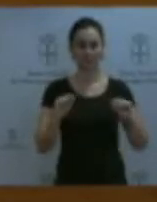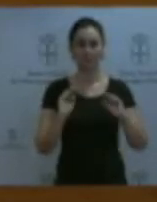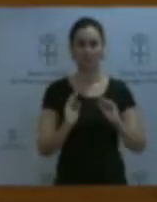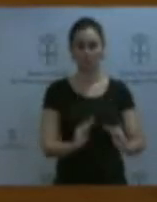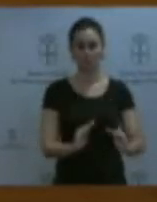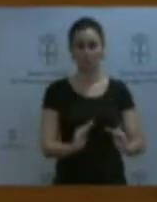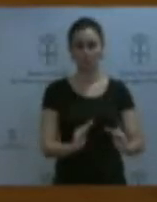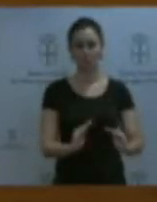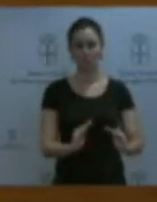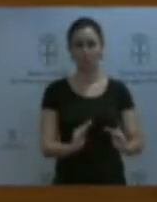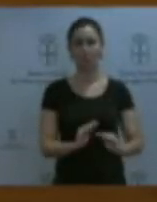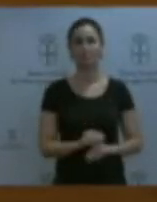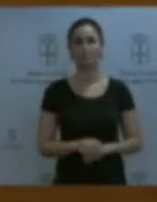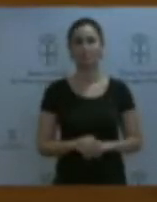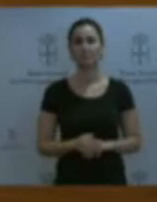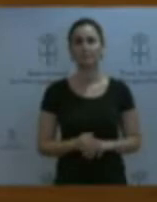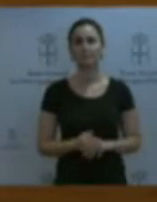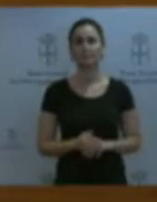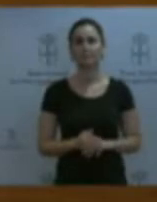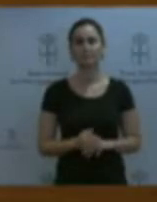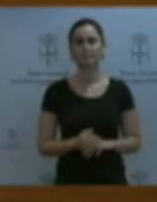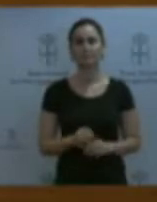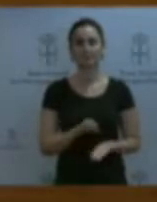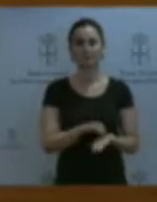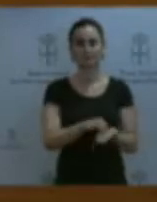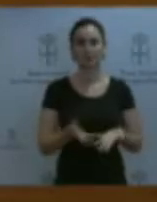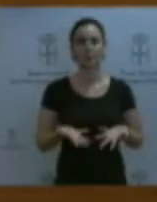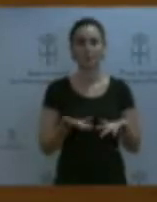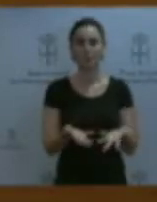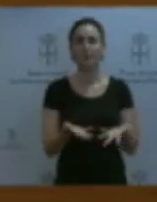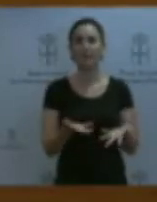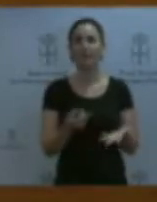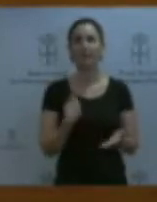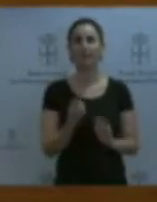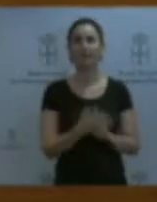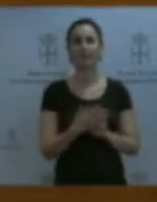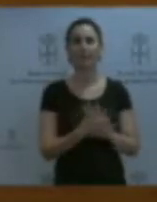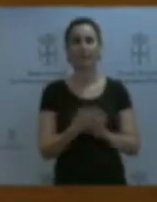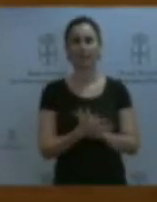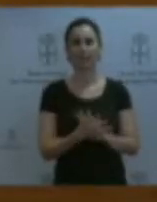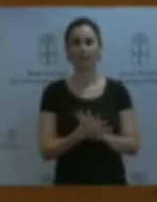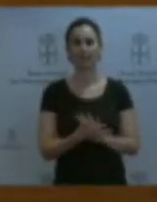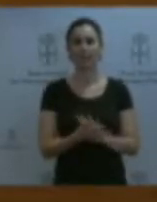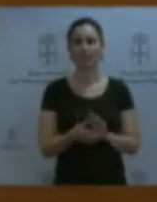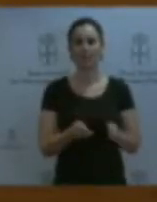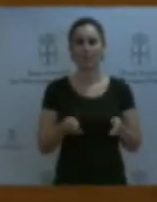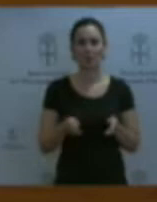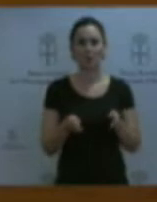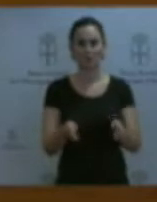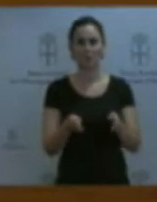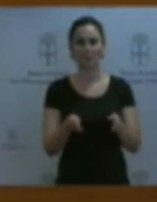los servicios que se ofrecía, hablábamos también del número de rutas que se habían reducido, todas